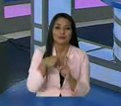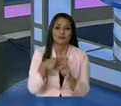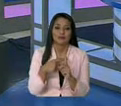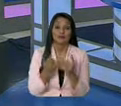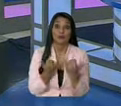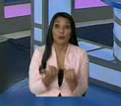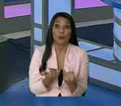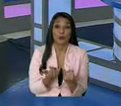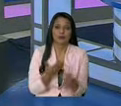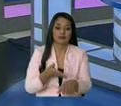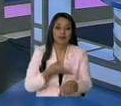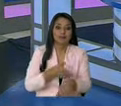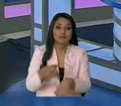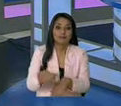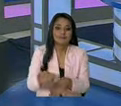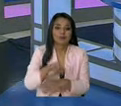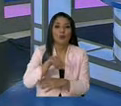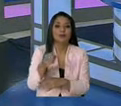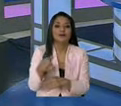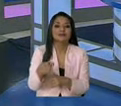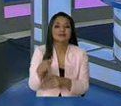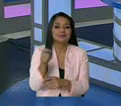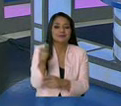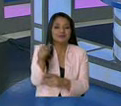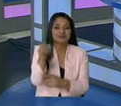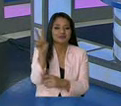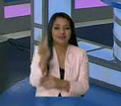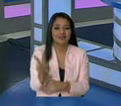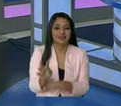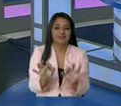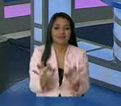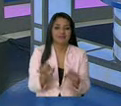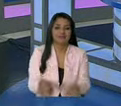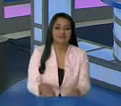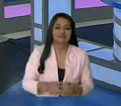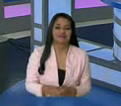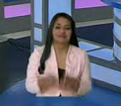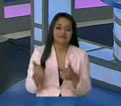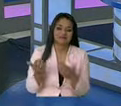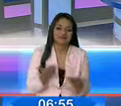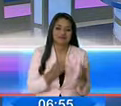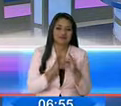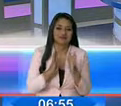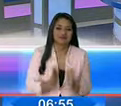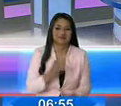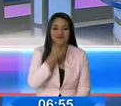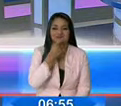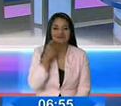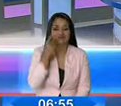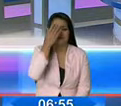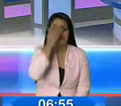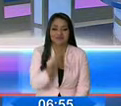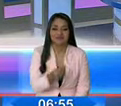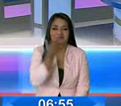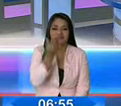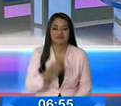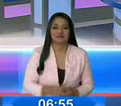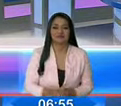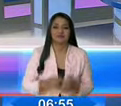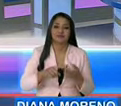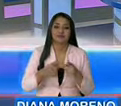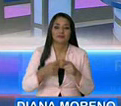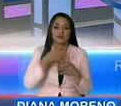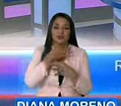al empezar el día viernes, que tanto le gusta a Lali, sea extraordinario. Bienvenidos, Ali, querida Anita. Robert y Anita, amigos televidentes, qué gusto